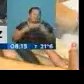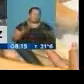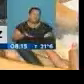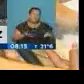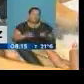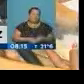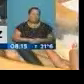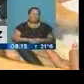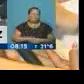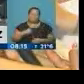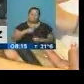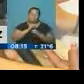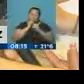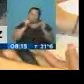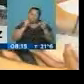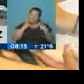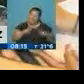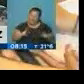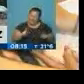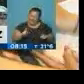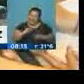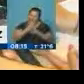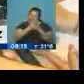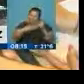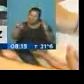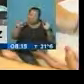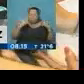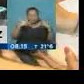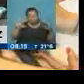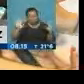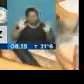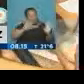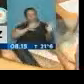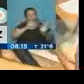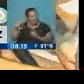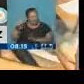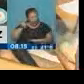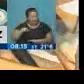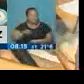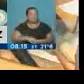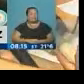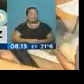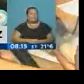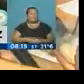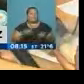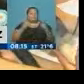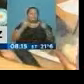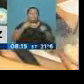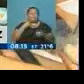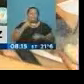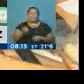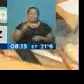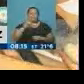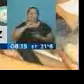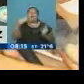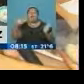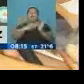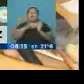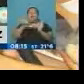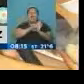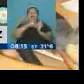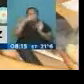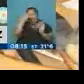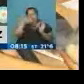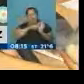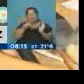cual nos llama poderosamente la atención que eso haya sucedido. Pero no obstante ello, ¿qué es lo que ha declarado inconstitucional la Corte?